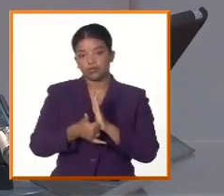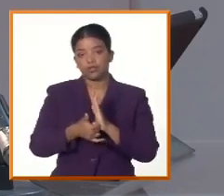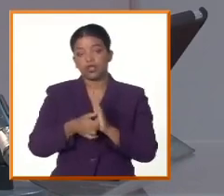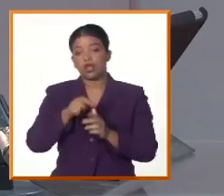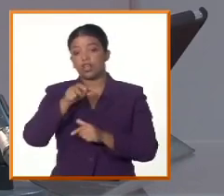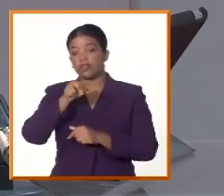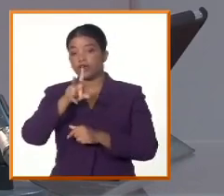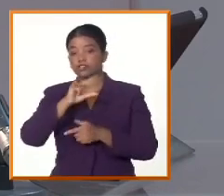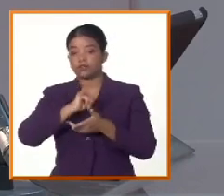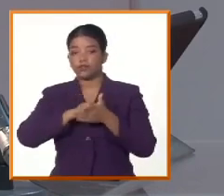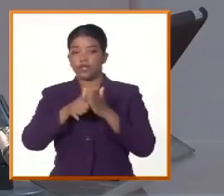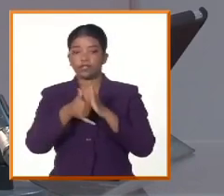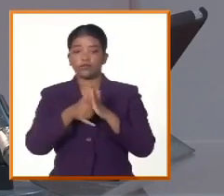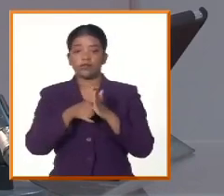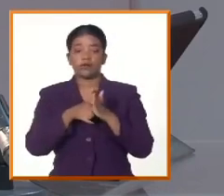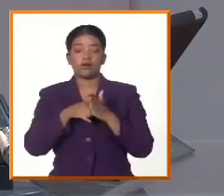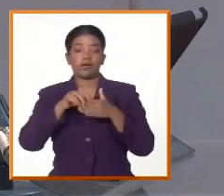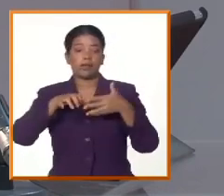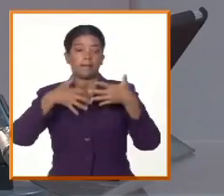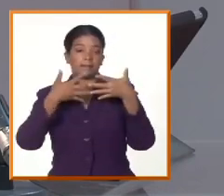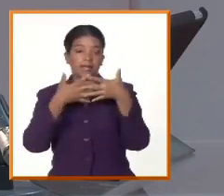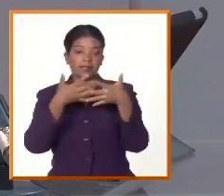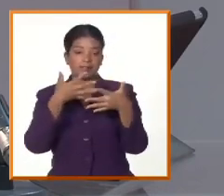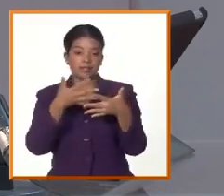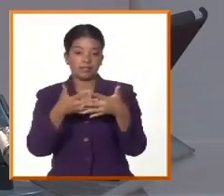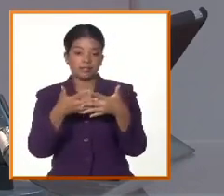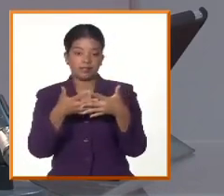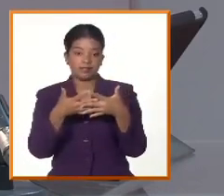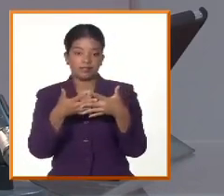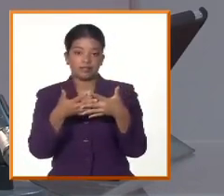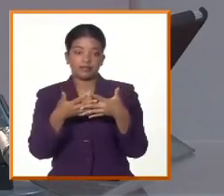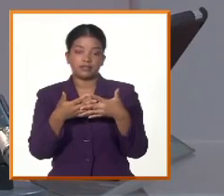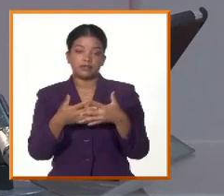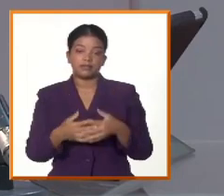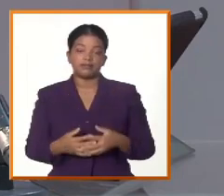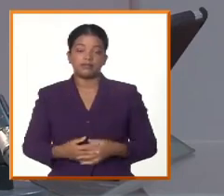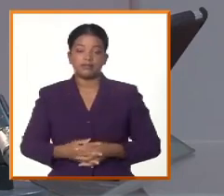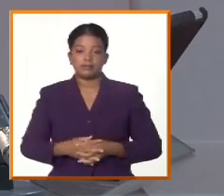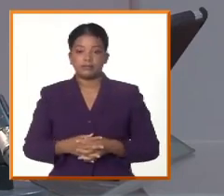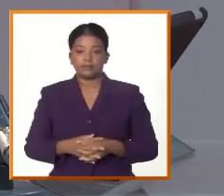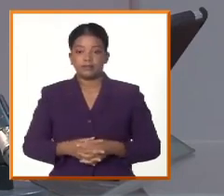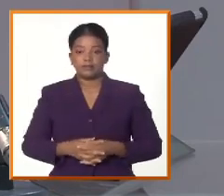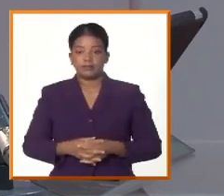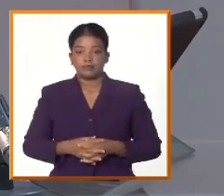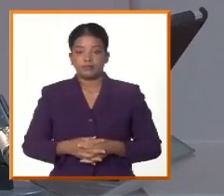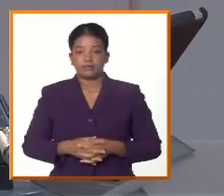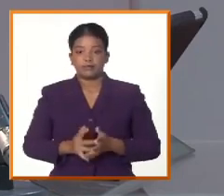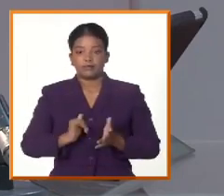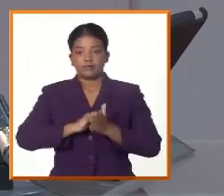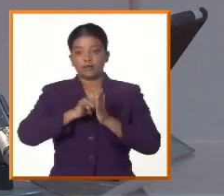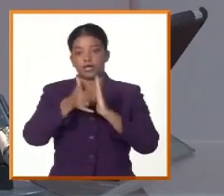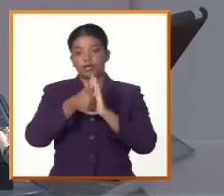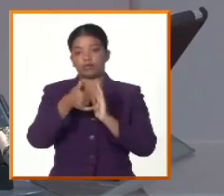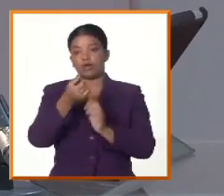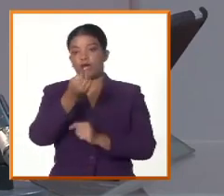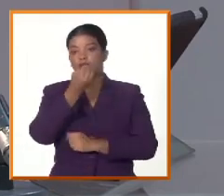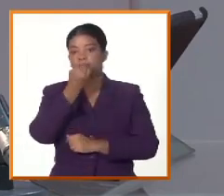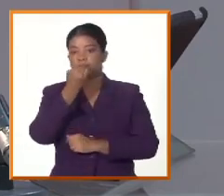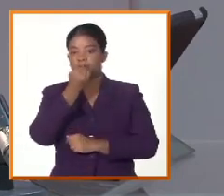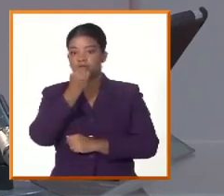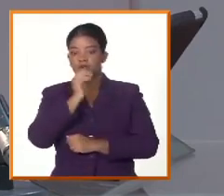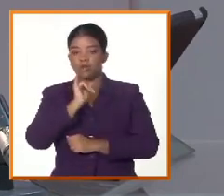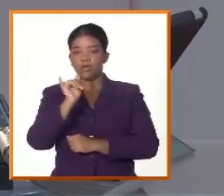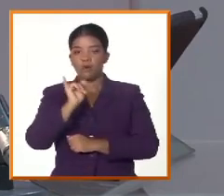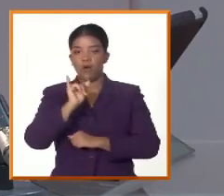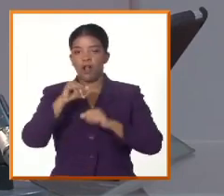todos derivan finalmente en lo que se manifestaba O sea hay productos que van a la alimentación propia pero tienen un concepto también